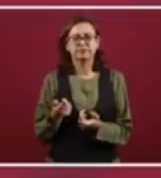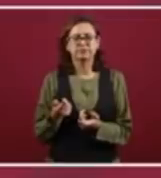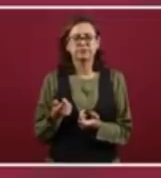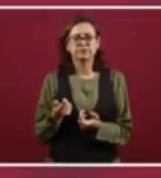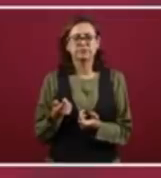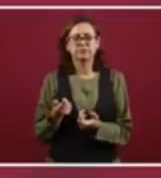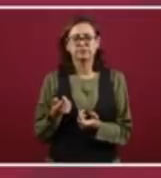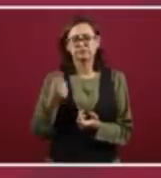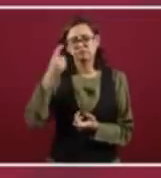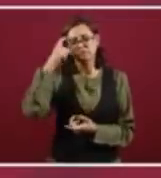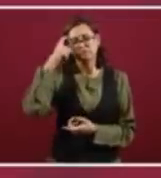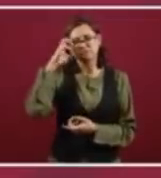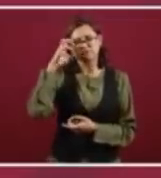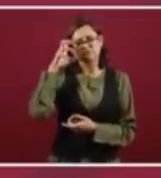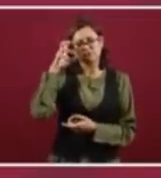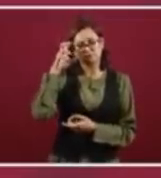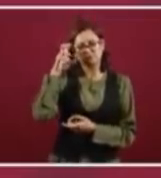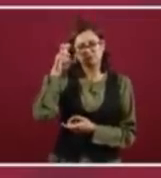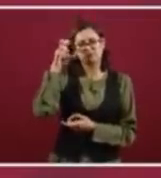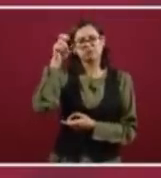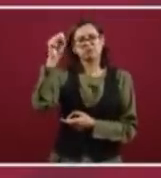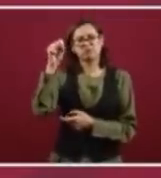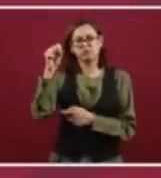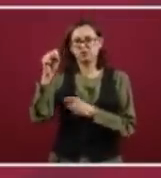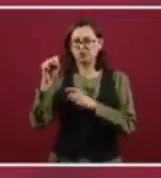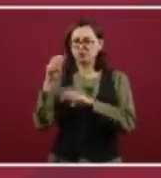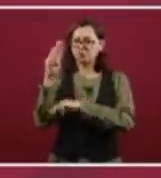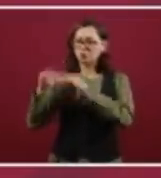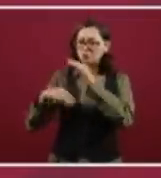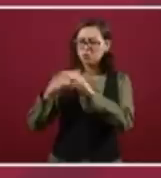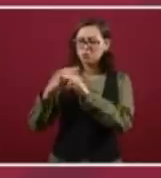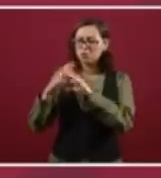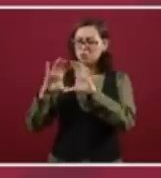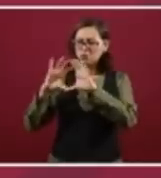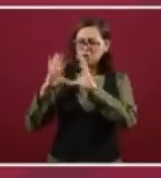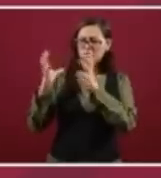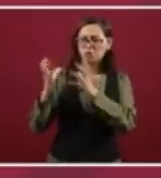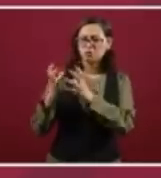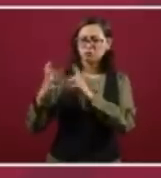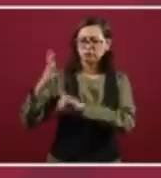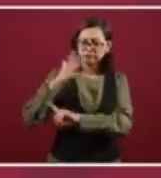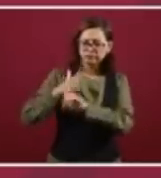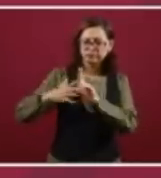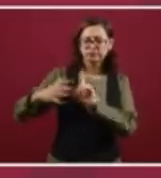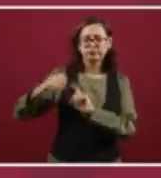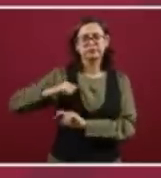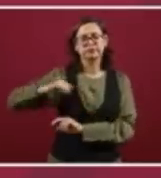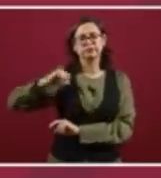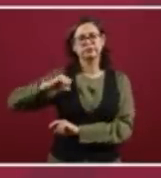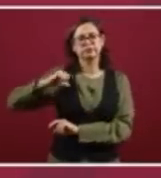la concepción del mundo que tenían